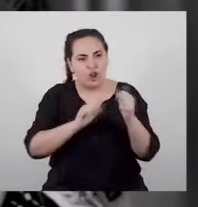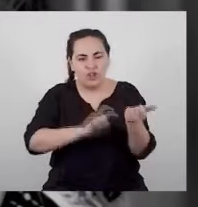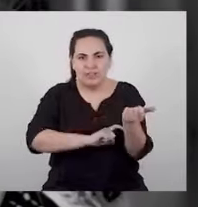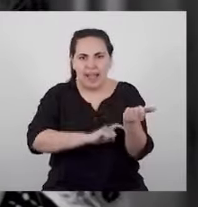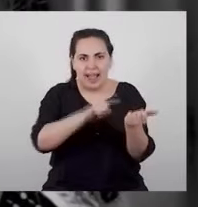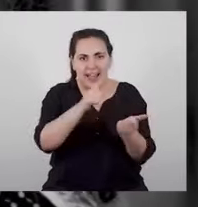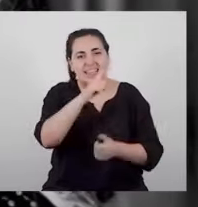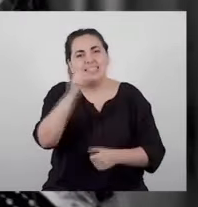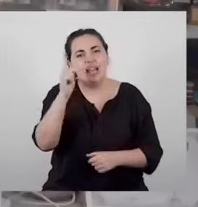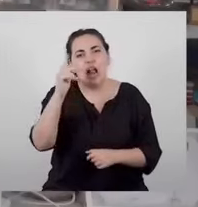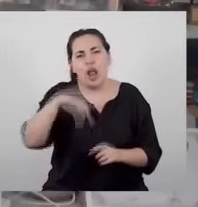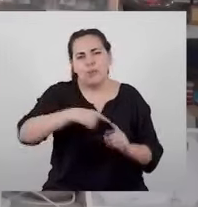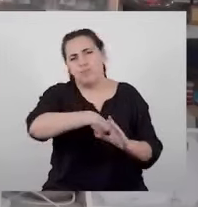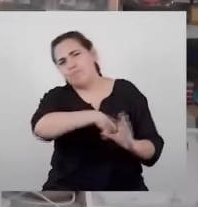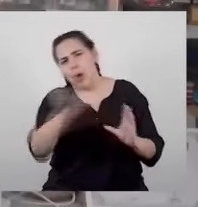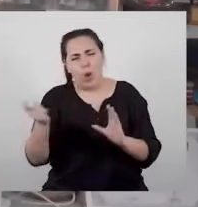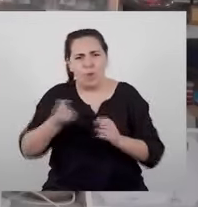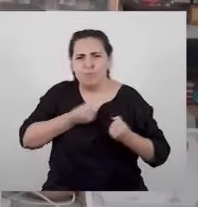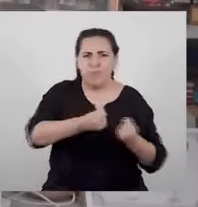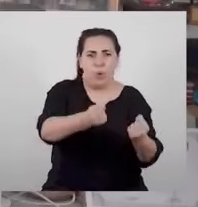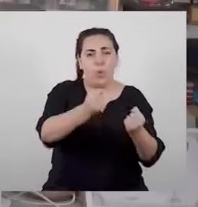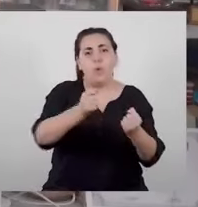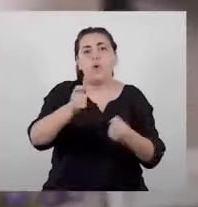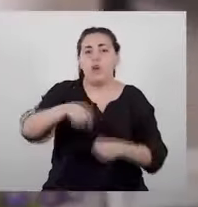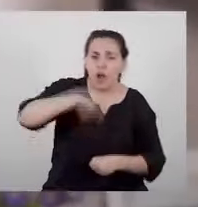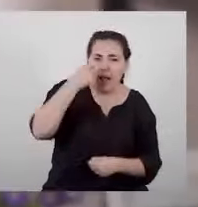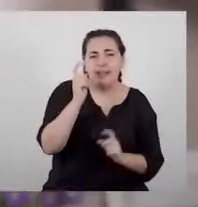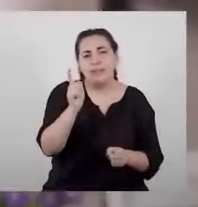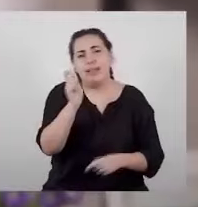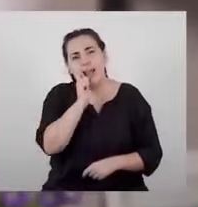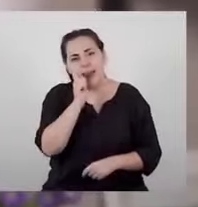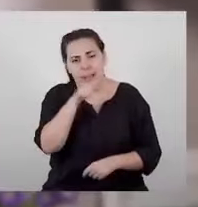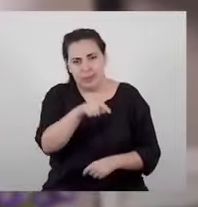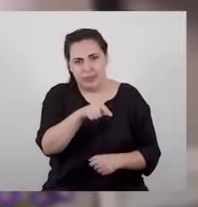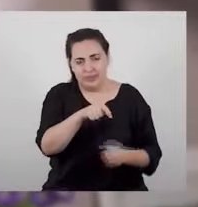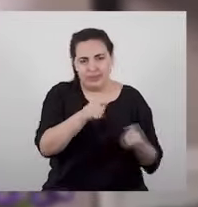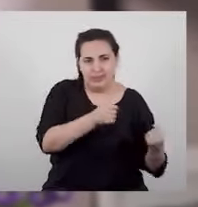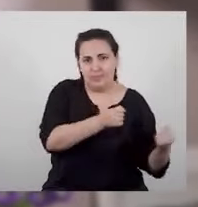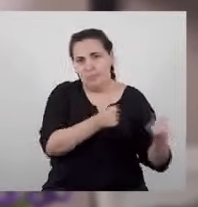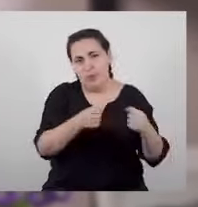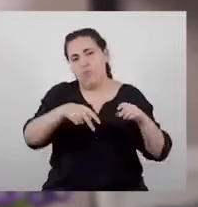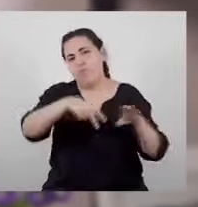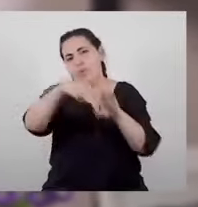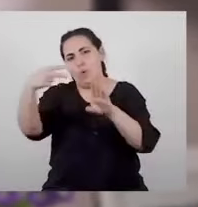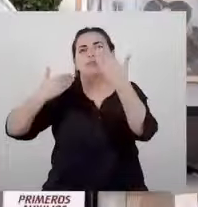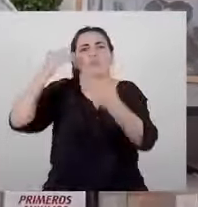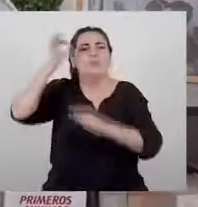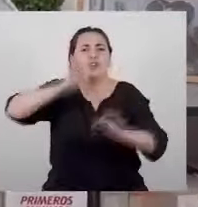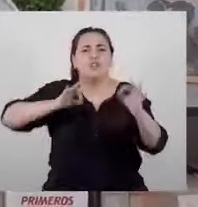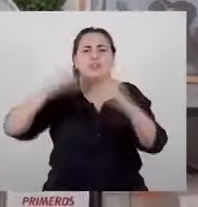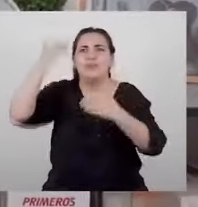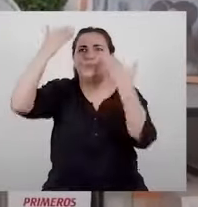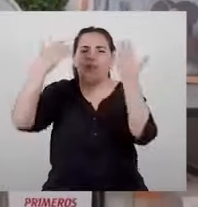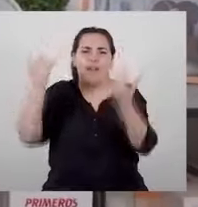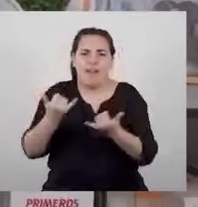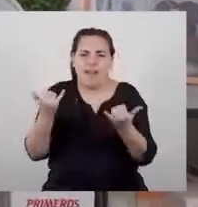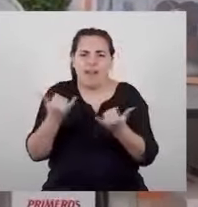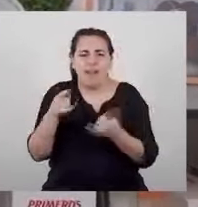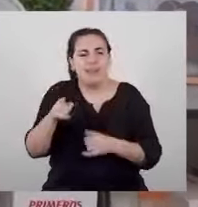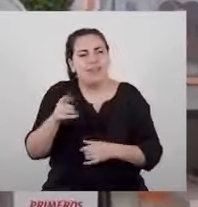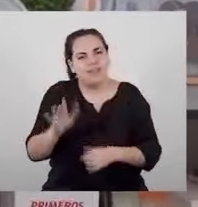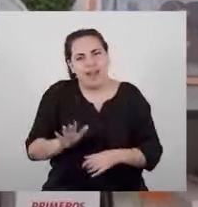hora con cocaína y cannabis para mí falleció en el acto espero que no haya sentido dolor él tenía muchas ganas de irse a vivir